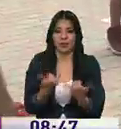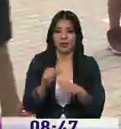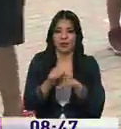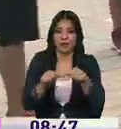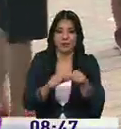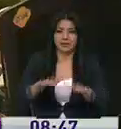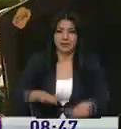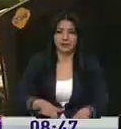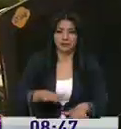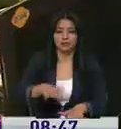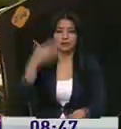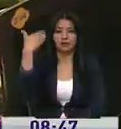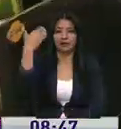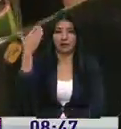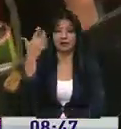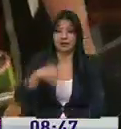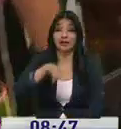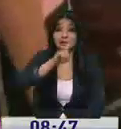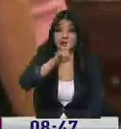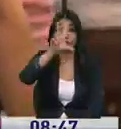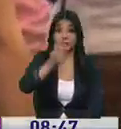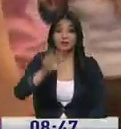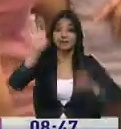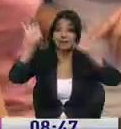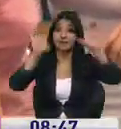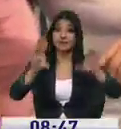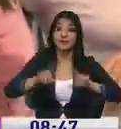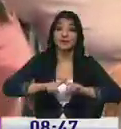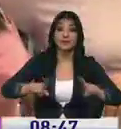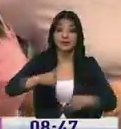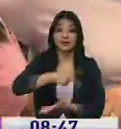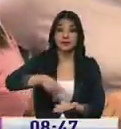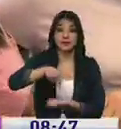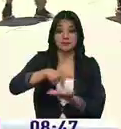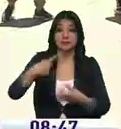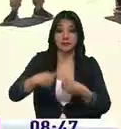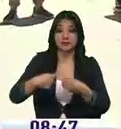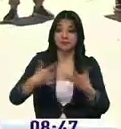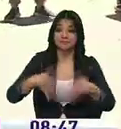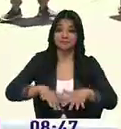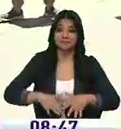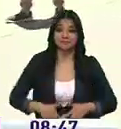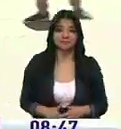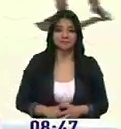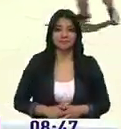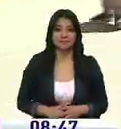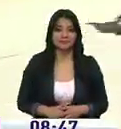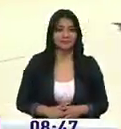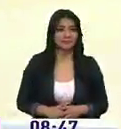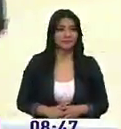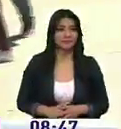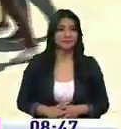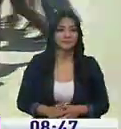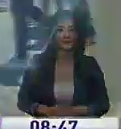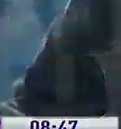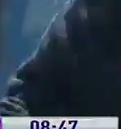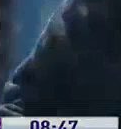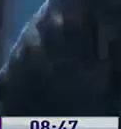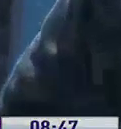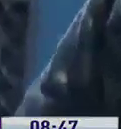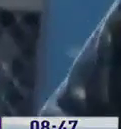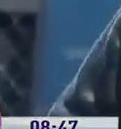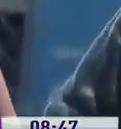ejecutado 130 ferias micro en distintas parroquias de Quito, informó Priscila Cadena.